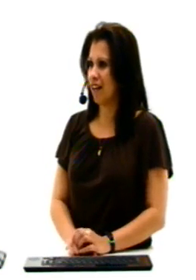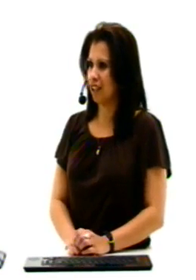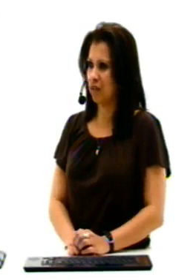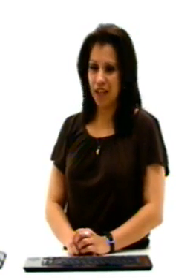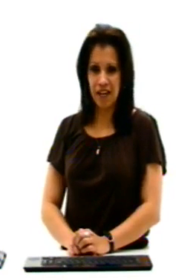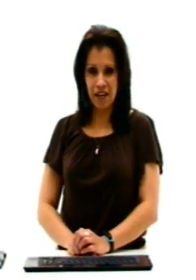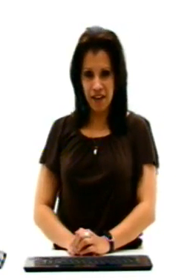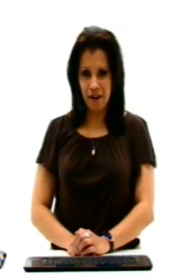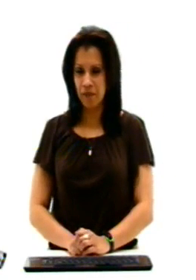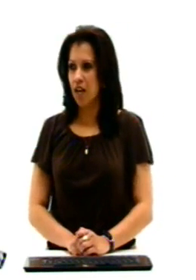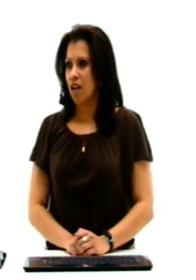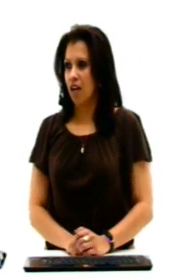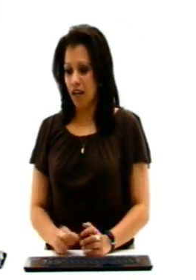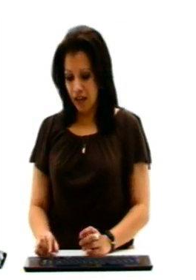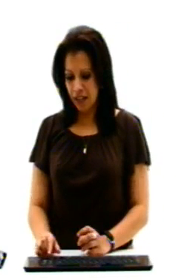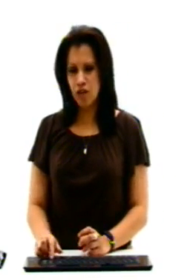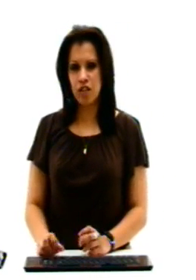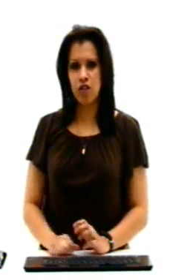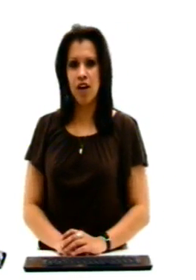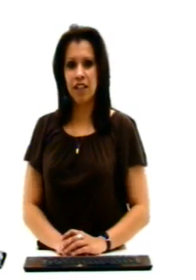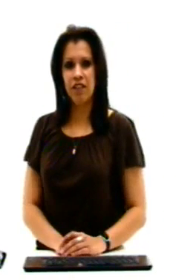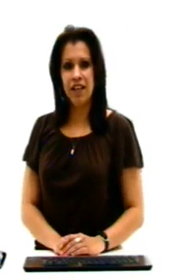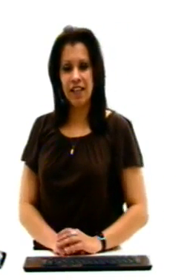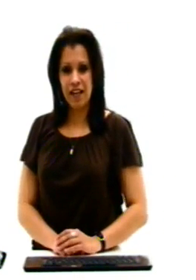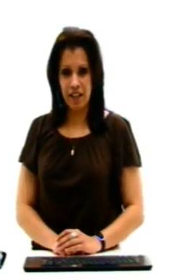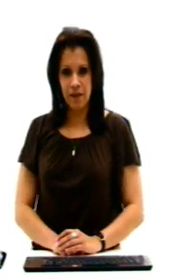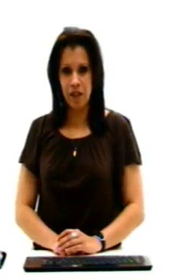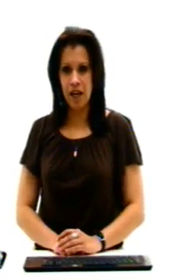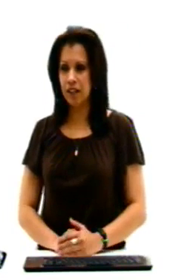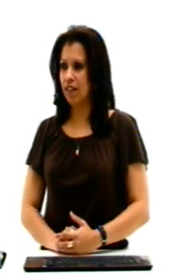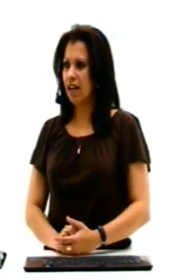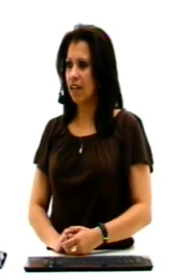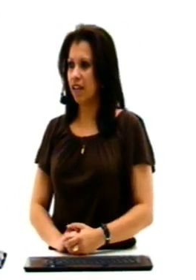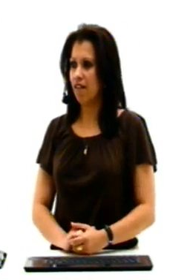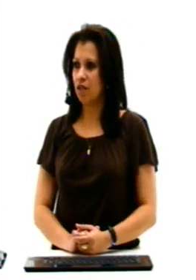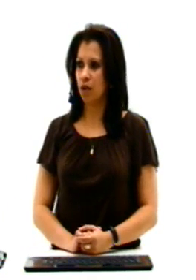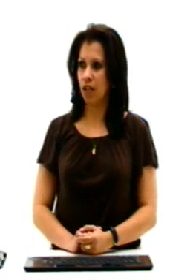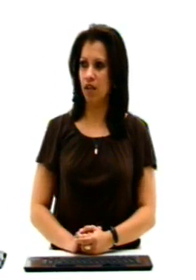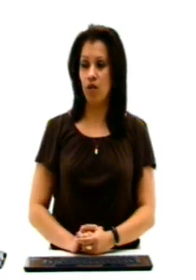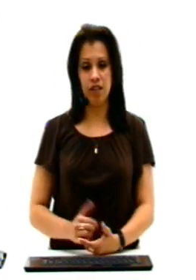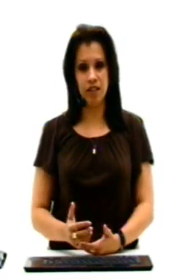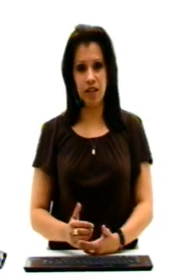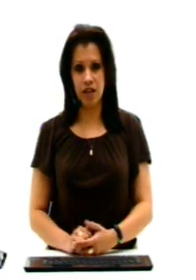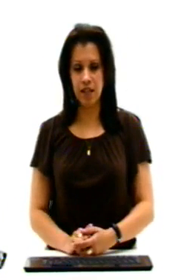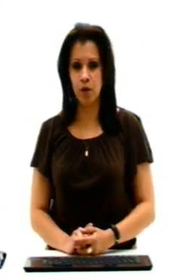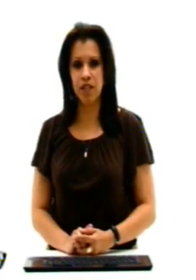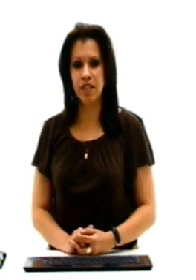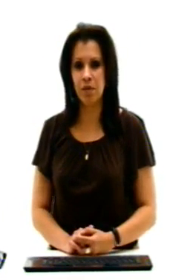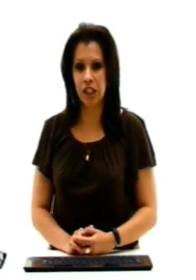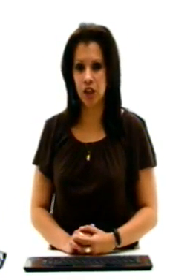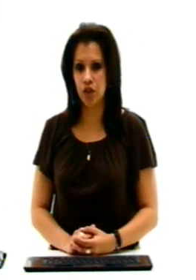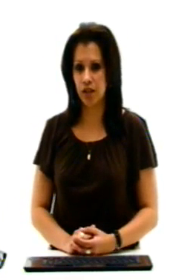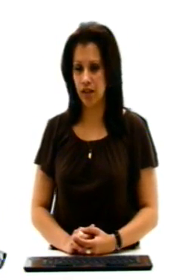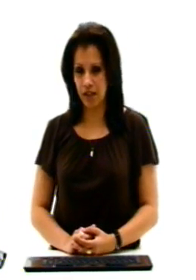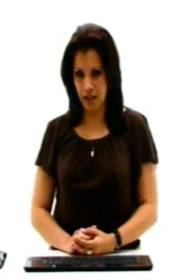acerca de la actividad Ganadera eh En qué consistió la actividad Ganadera la actividad Ganadera va a surgir o inicia en esta provincia